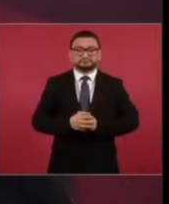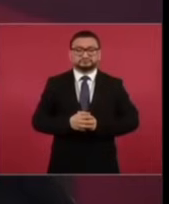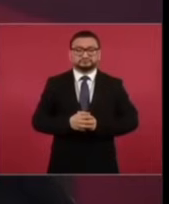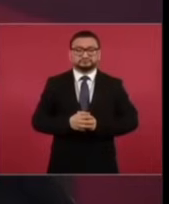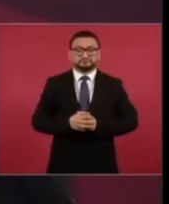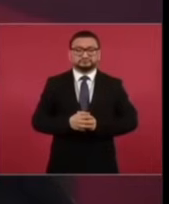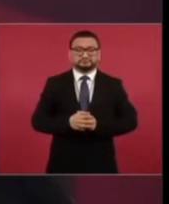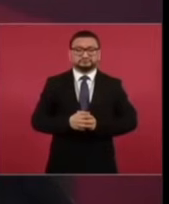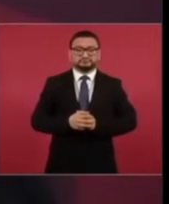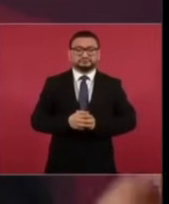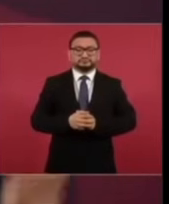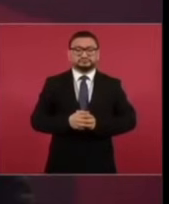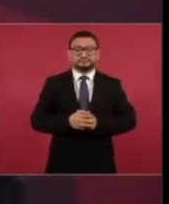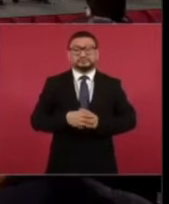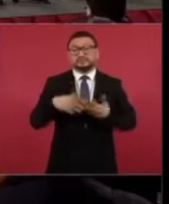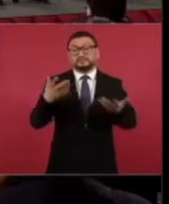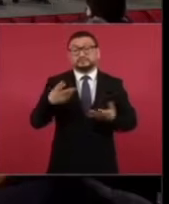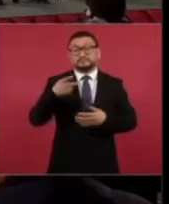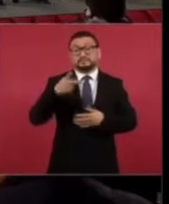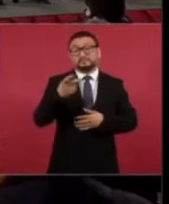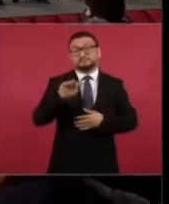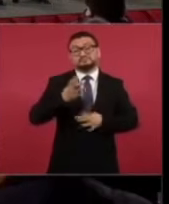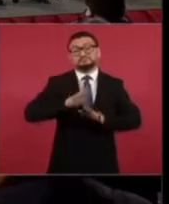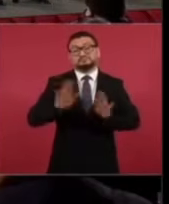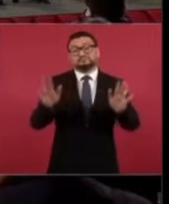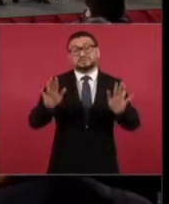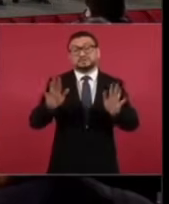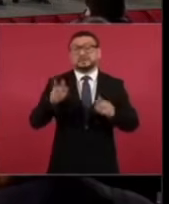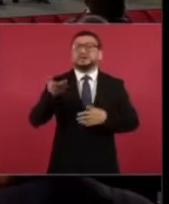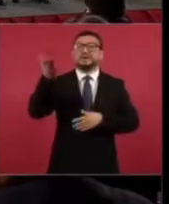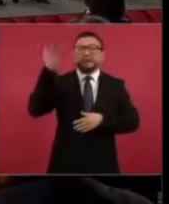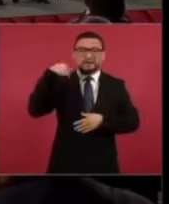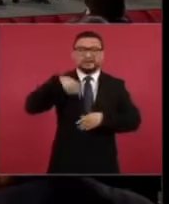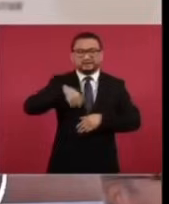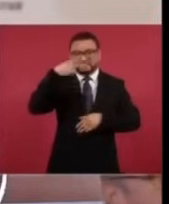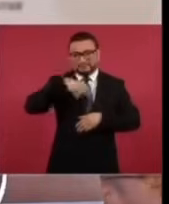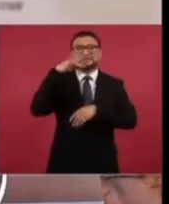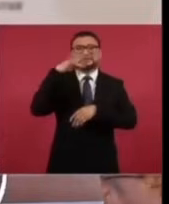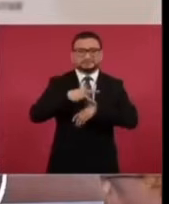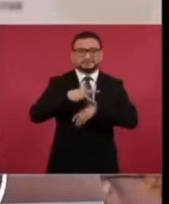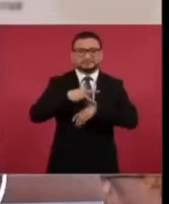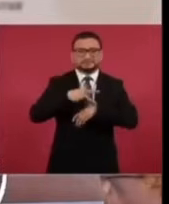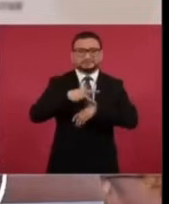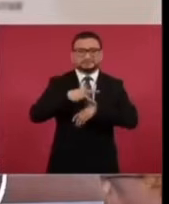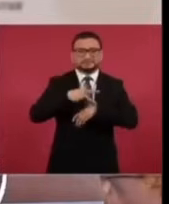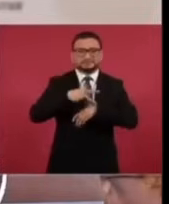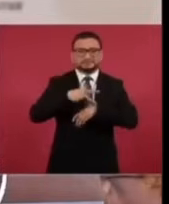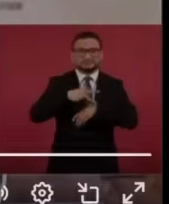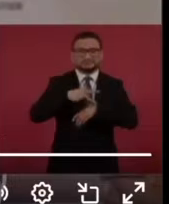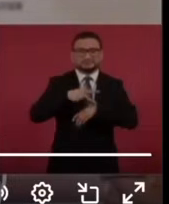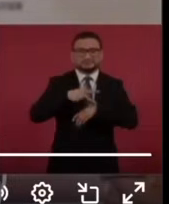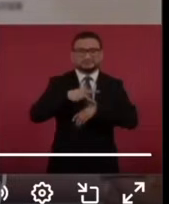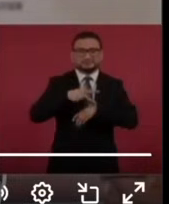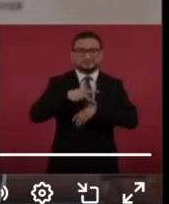despoblado pero eso ya lo padecimos aquí Cómo saquearon al